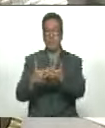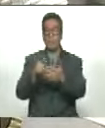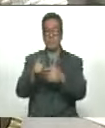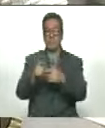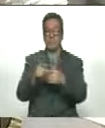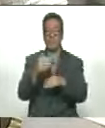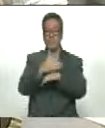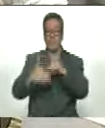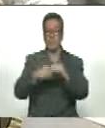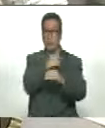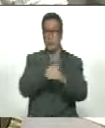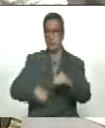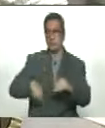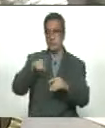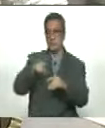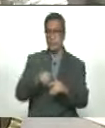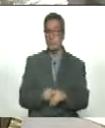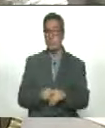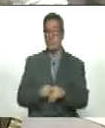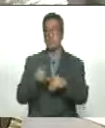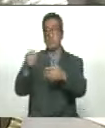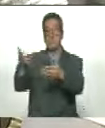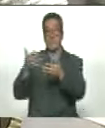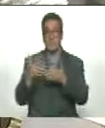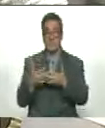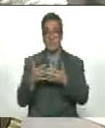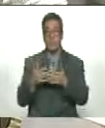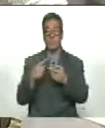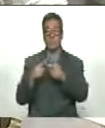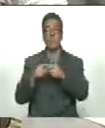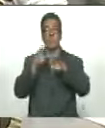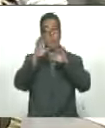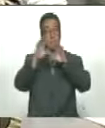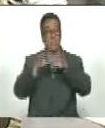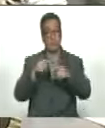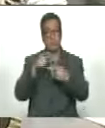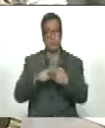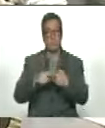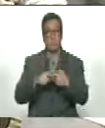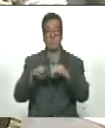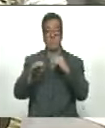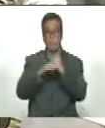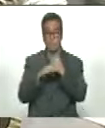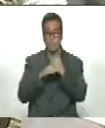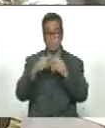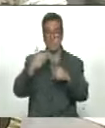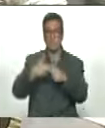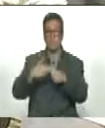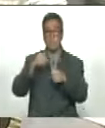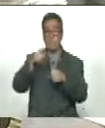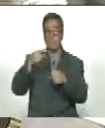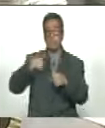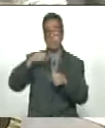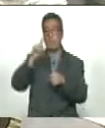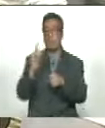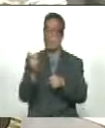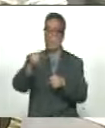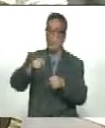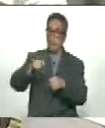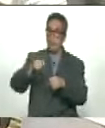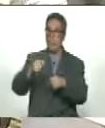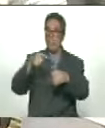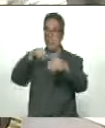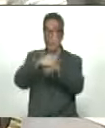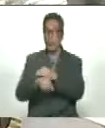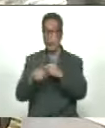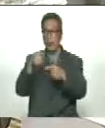la vicepresidenta son ingresos extraordinarios, es equivalente a los ingresos petroleros que una vez más se están